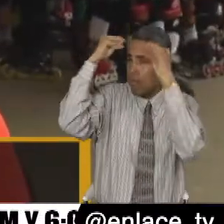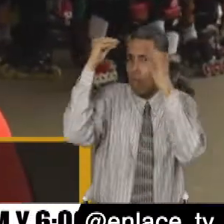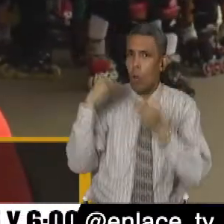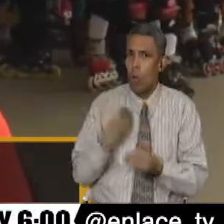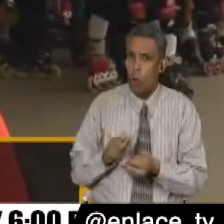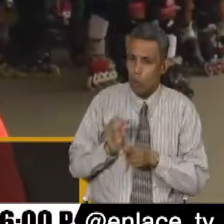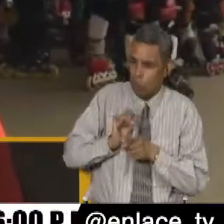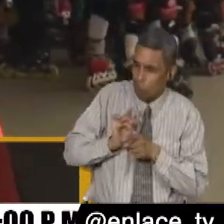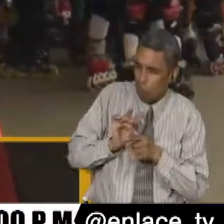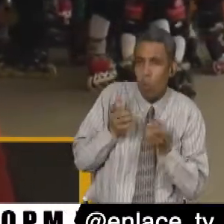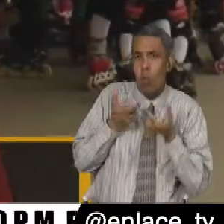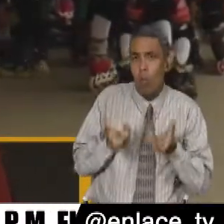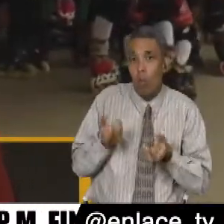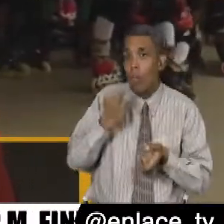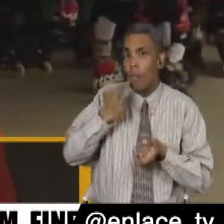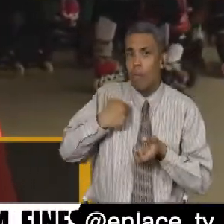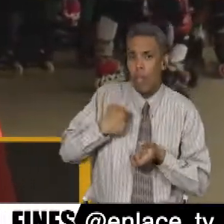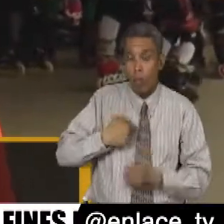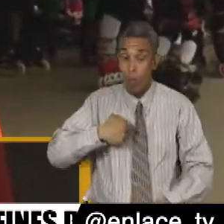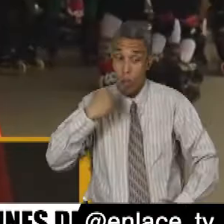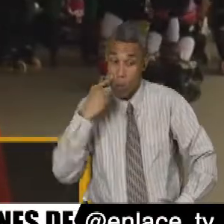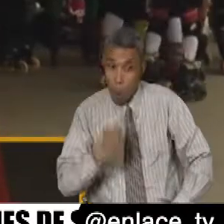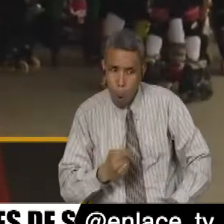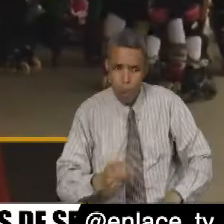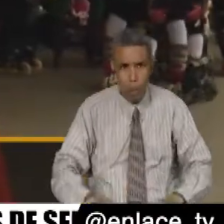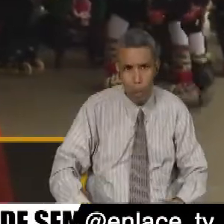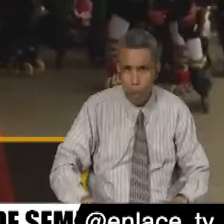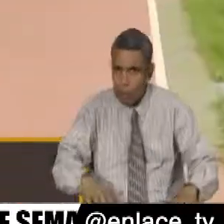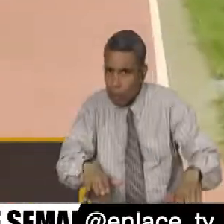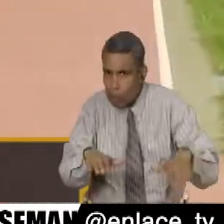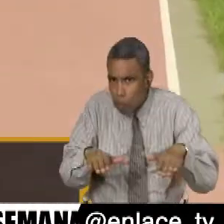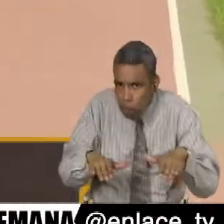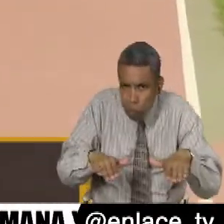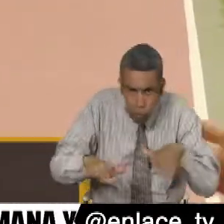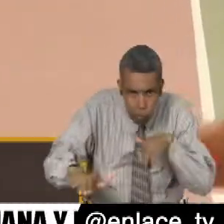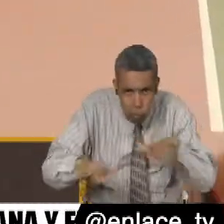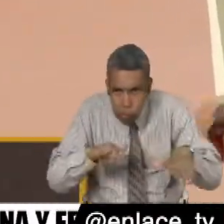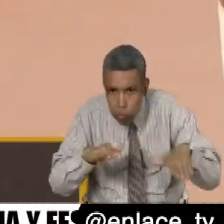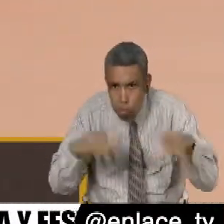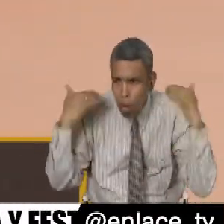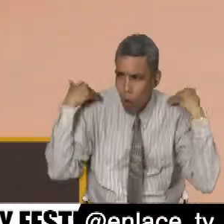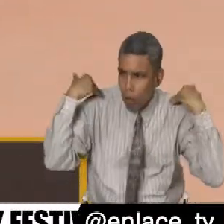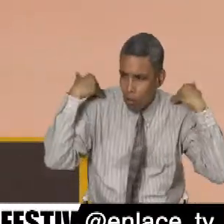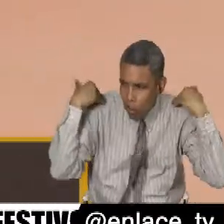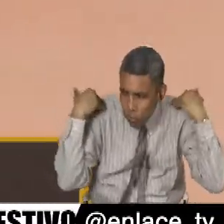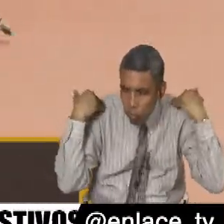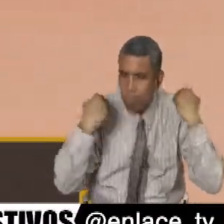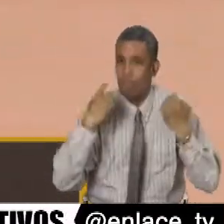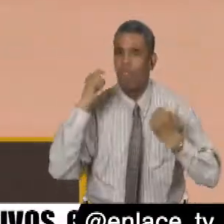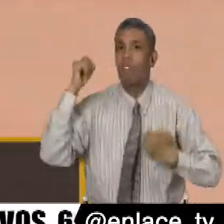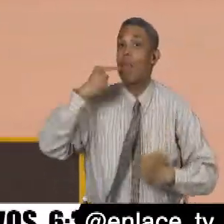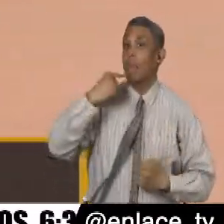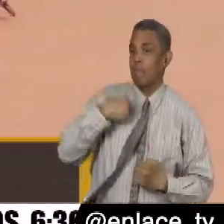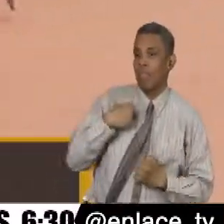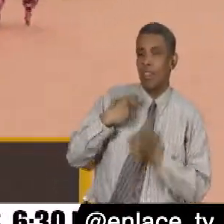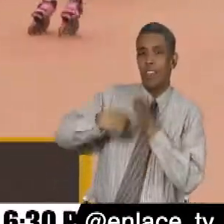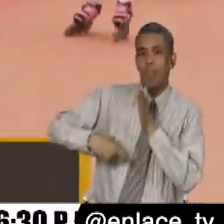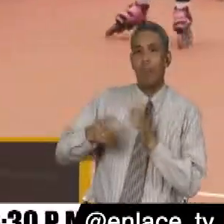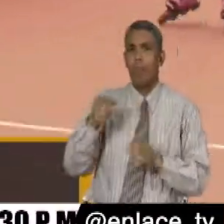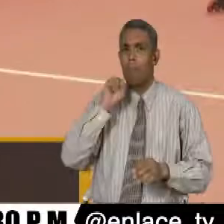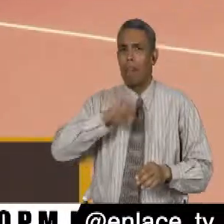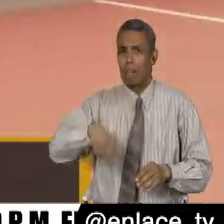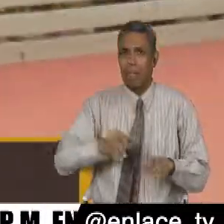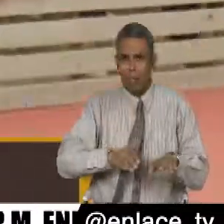y me dice que no tiene que estar bien agachado para poder seguir barrancabermeja tiene un gran potencial en esta disciplina y cuenta con los mejores